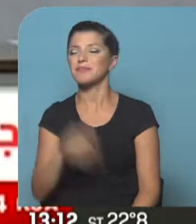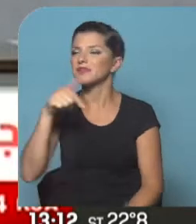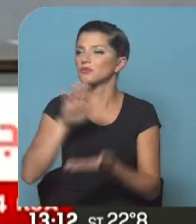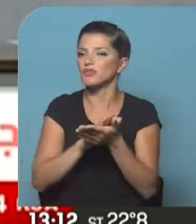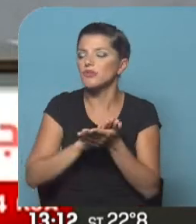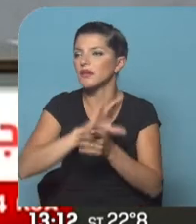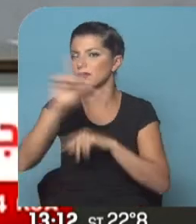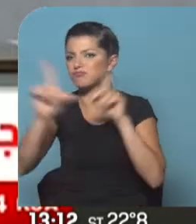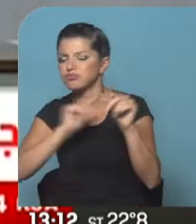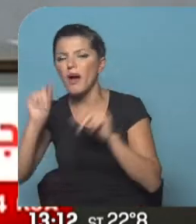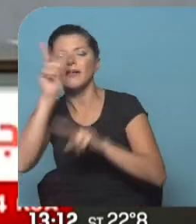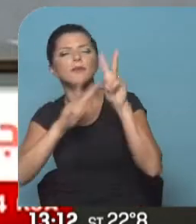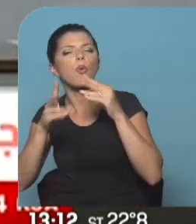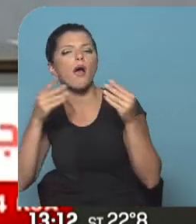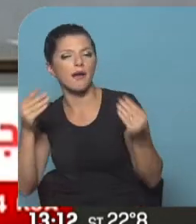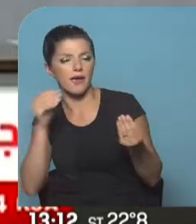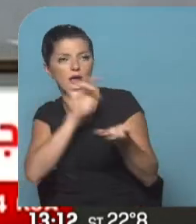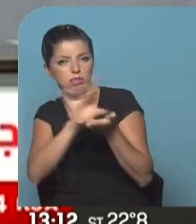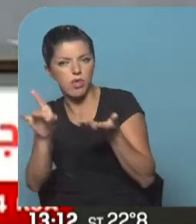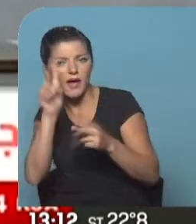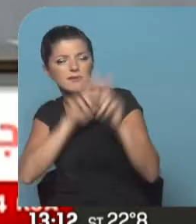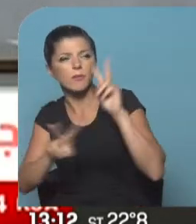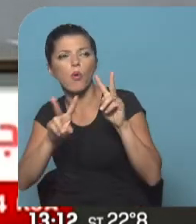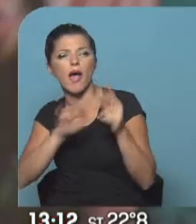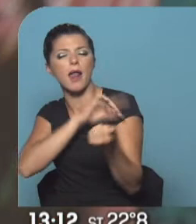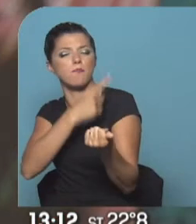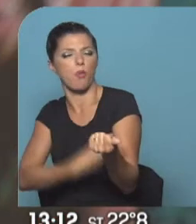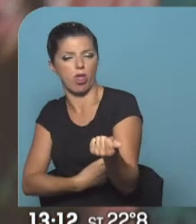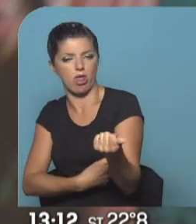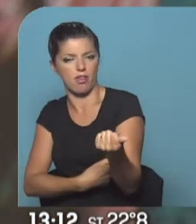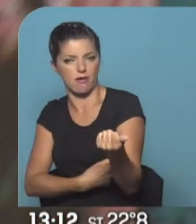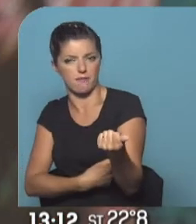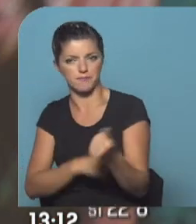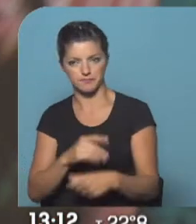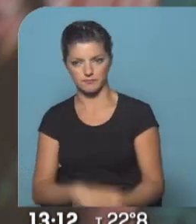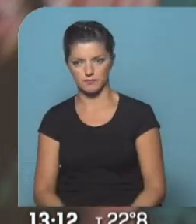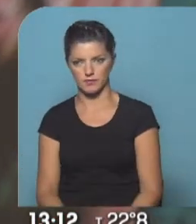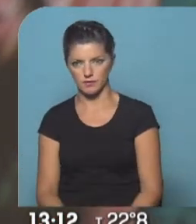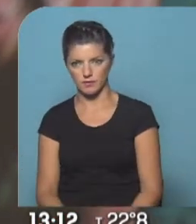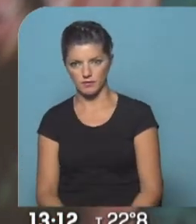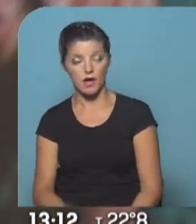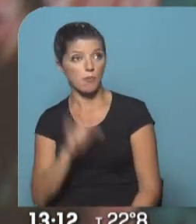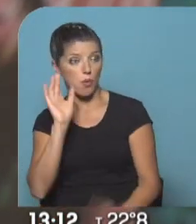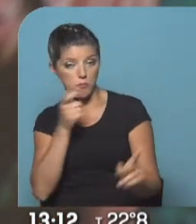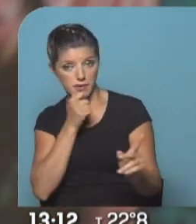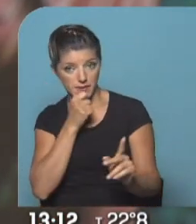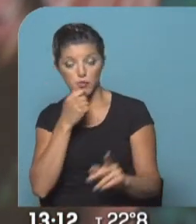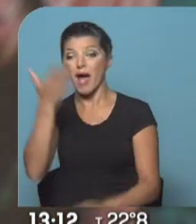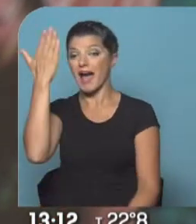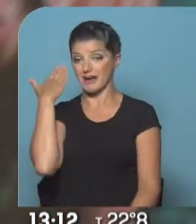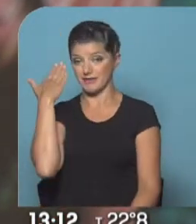para consolidar el poder. Para mí es después de haberlo consolidado el poder. Inclusive corriendo una pieza que prácticamente podría considerarse propia, como era Saad